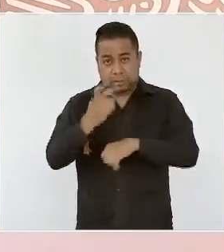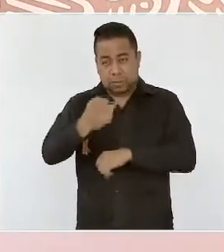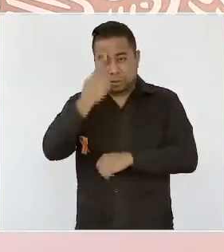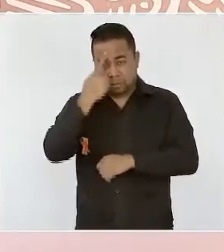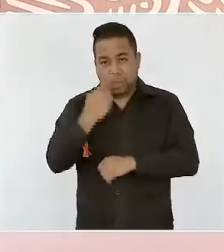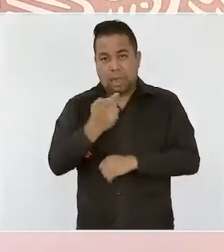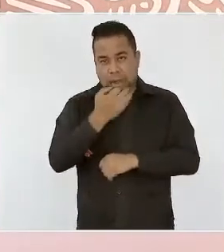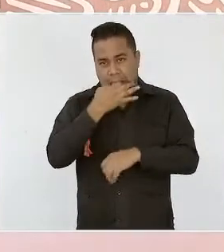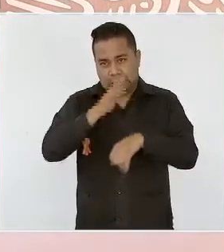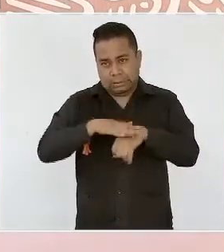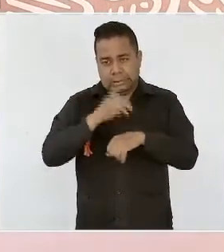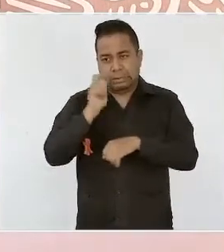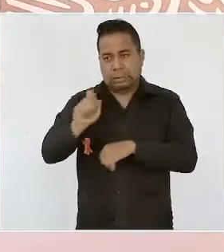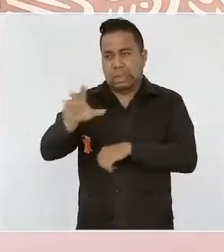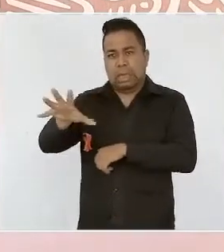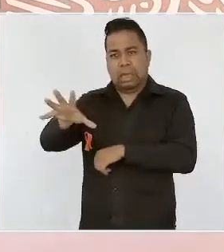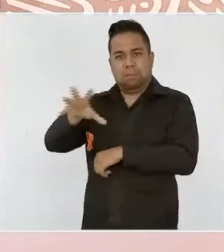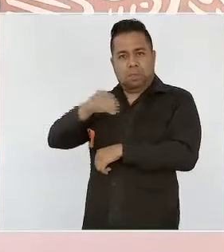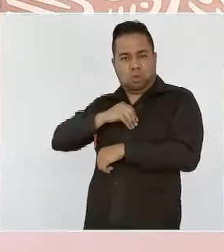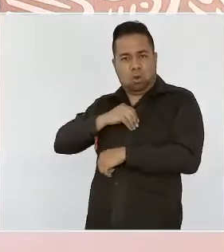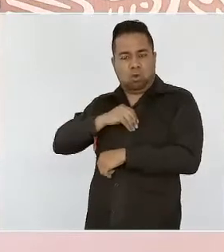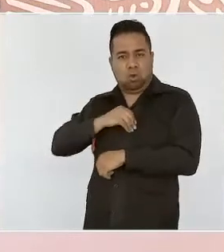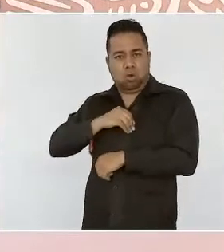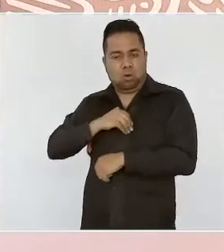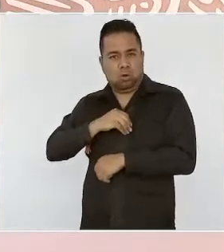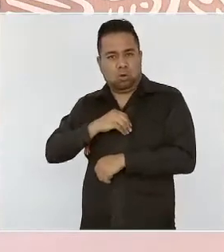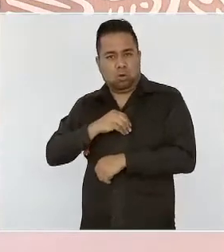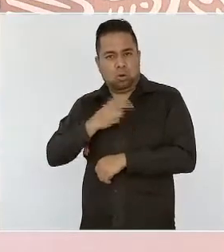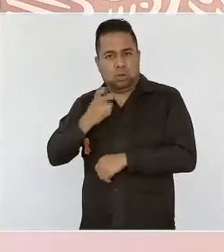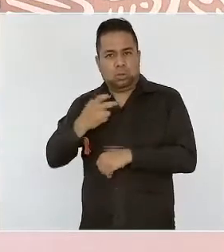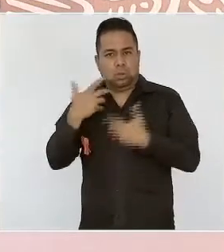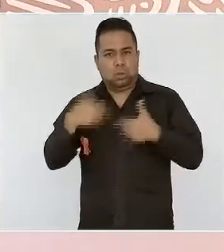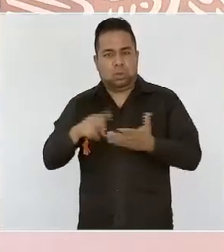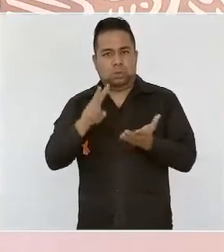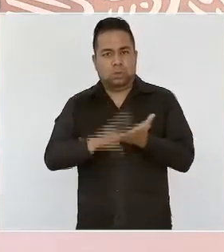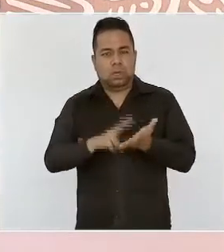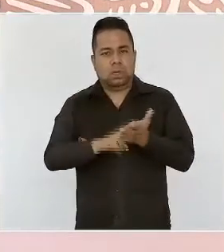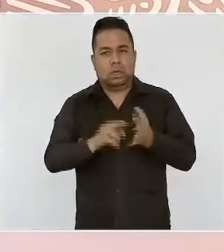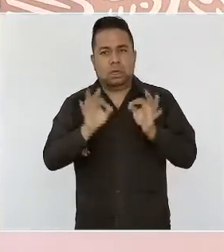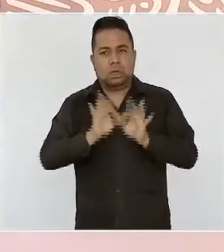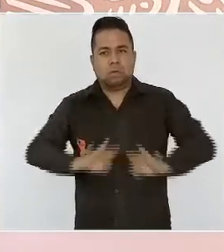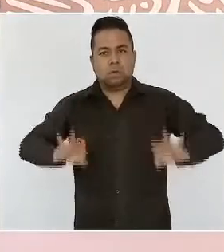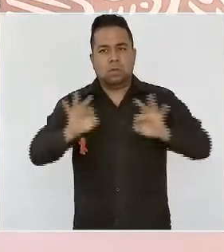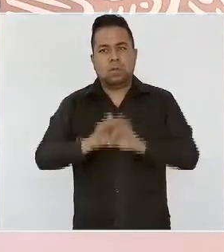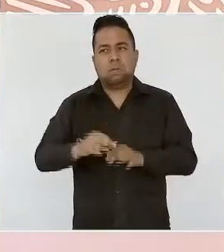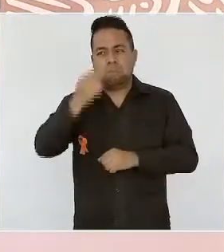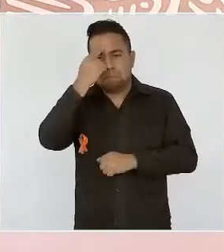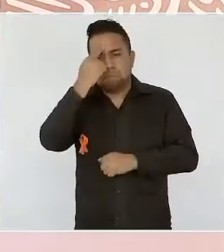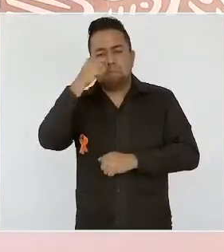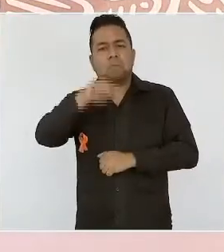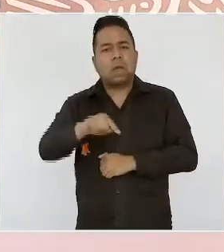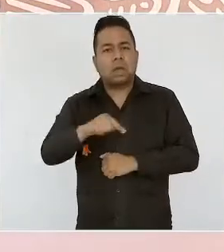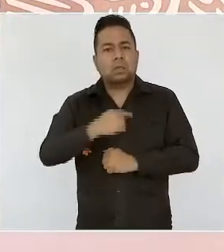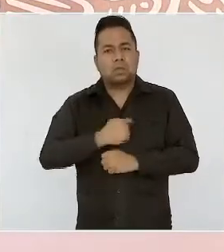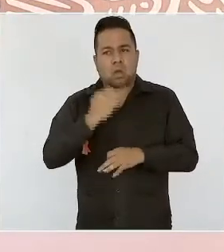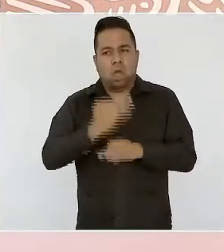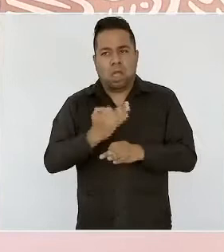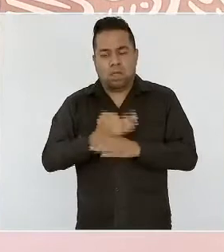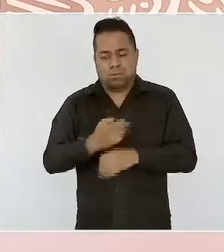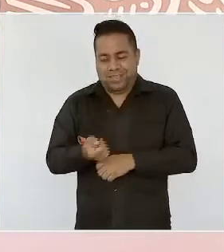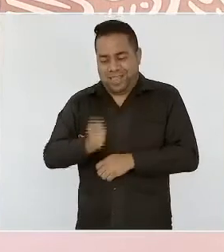la imitación, que es fundamental para llegar a ser quienes